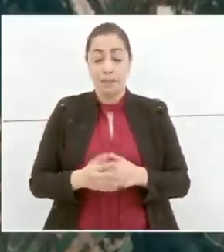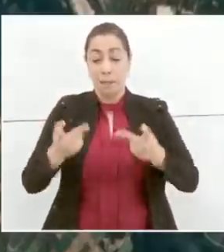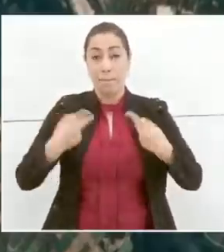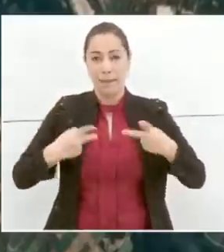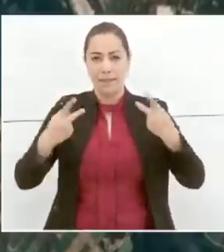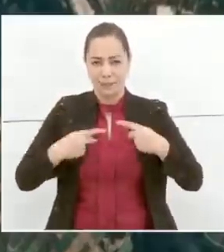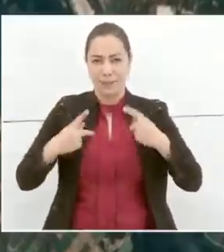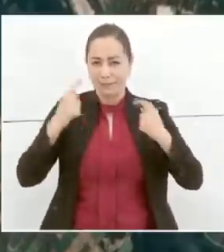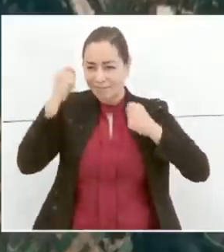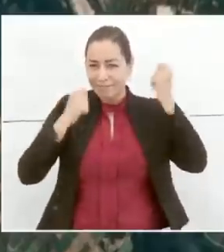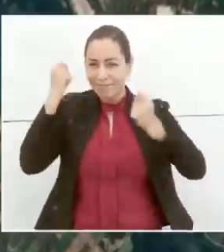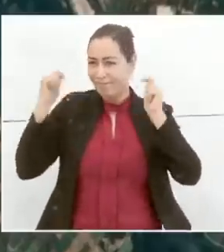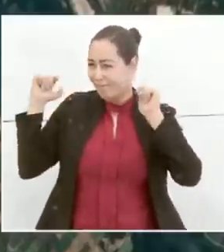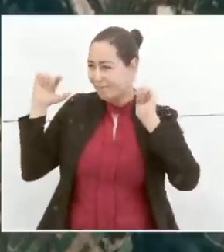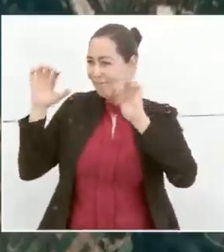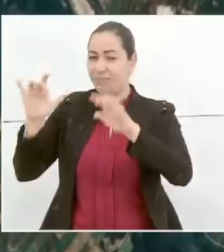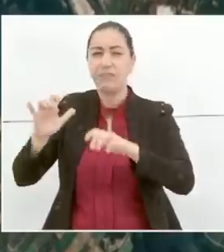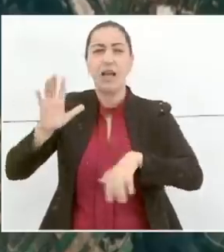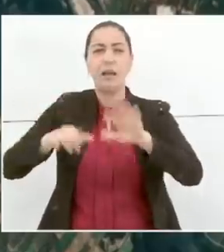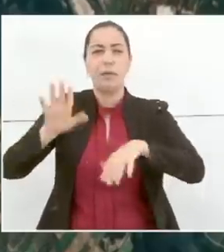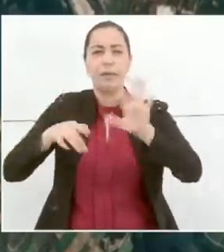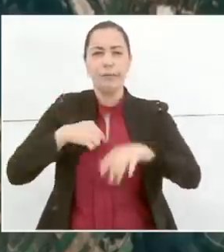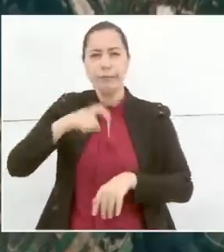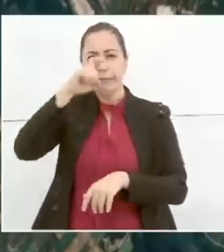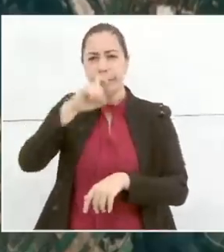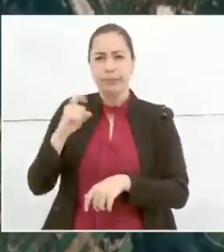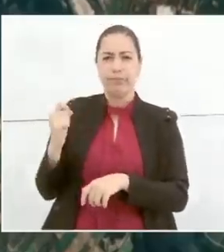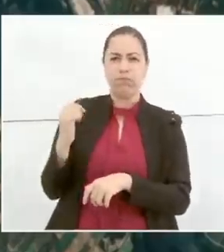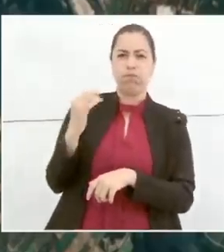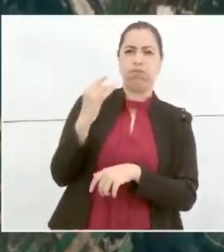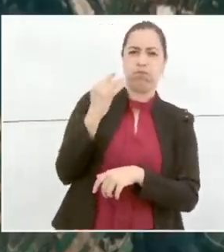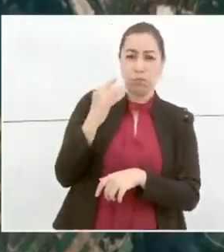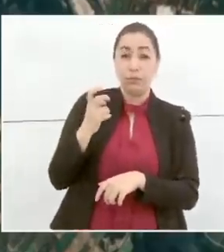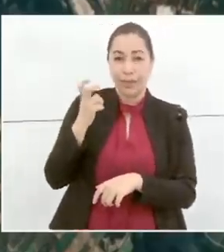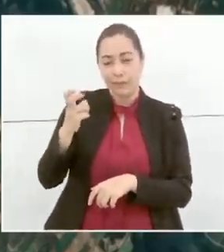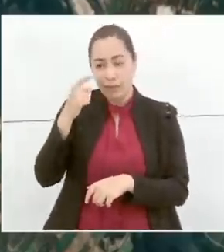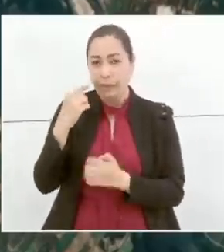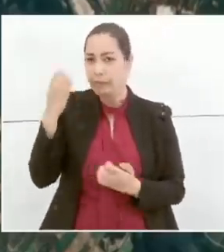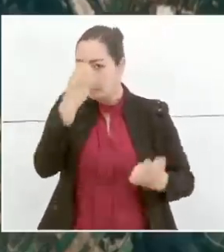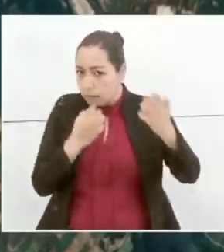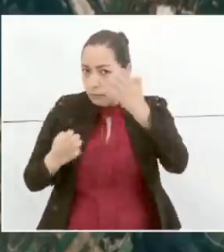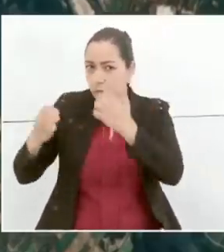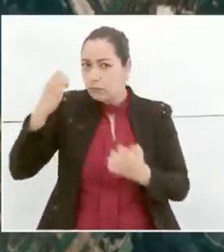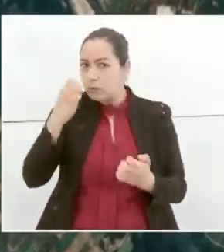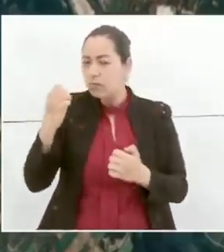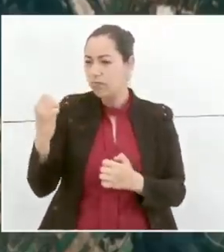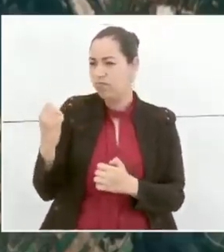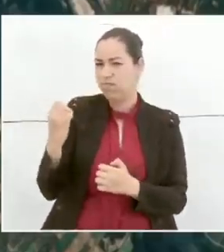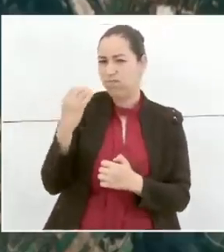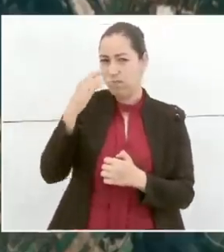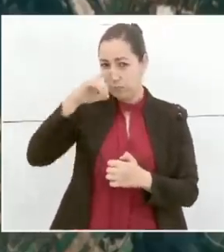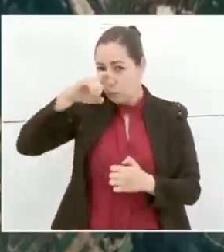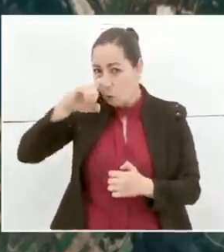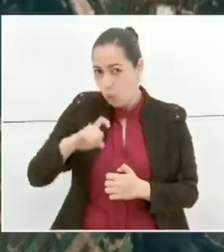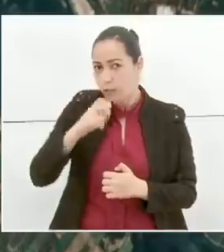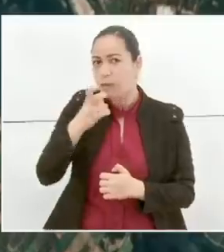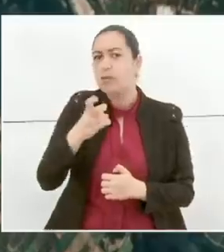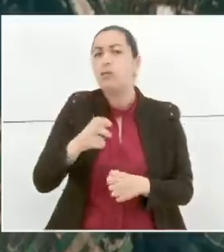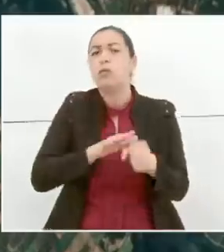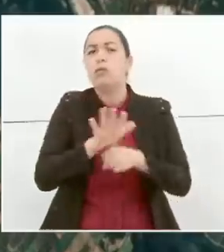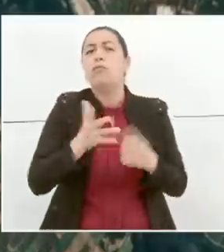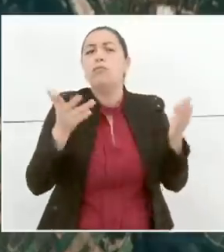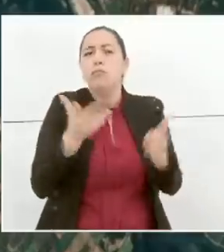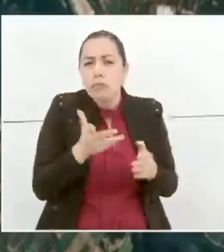turistas. Hay algún problema de olores, tendremos también, podemos revisar el tema de olores, podemos revisar qué se va a hacer, pero ahorita estas